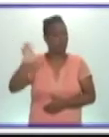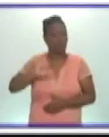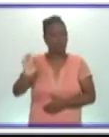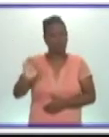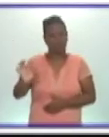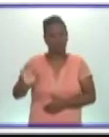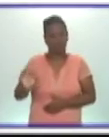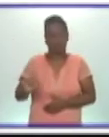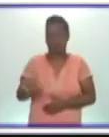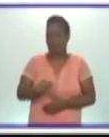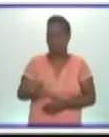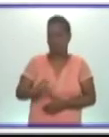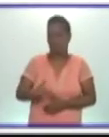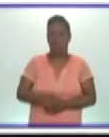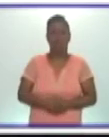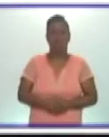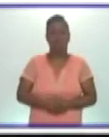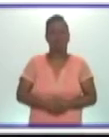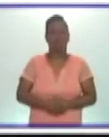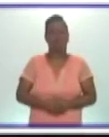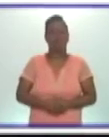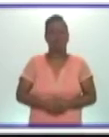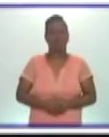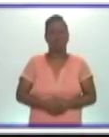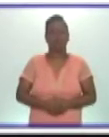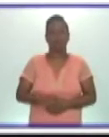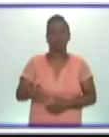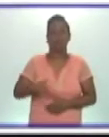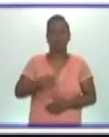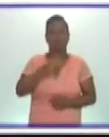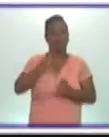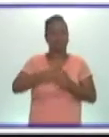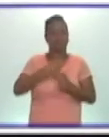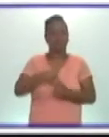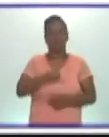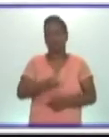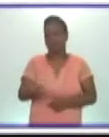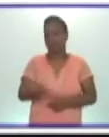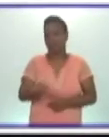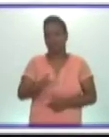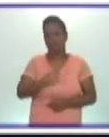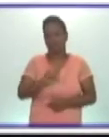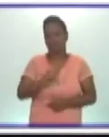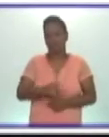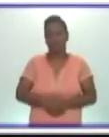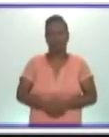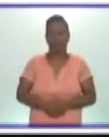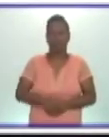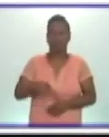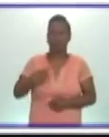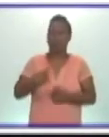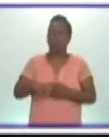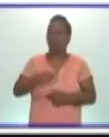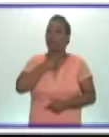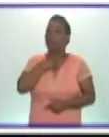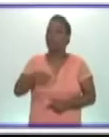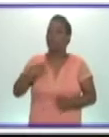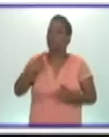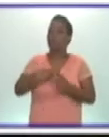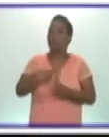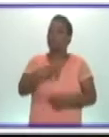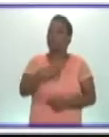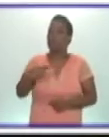elevada a la primera potencia. Por lo tanto, no son términos semejantes. Ahora sí, vamos a ver unos ejemplos de suma y resta de